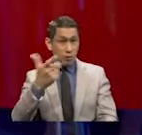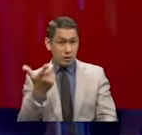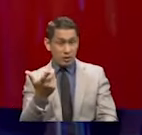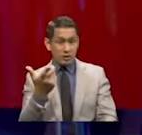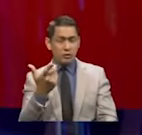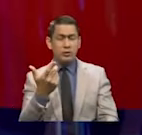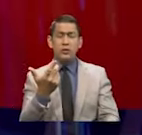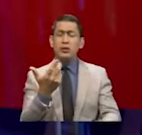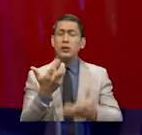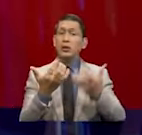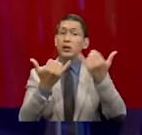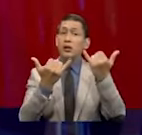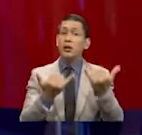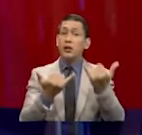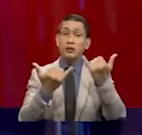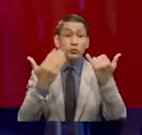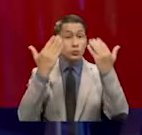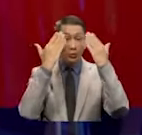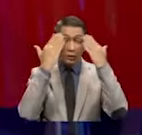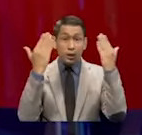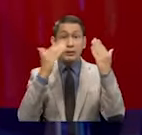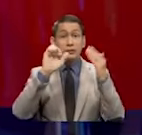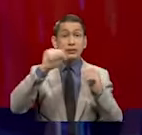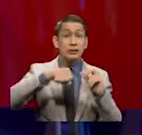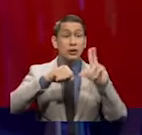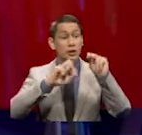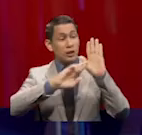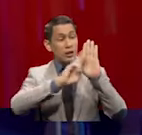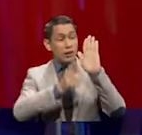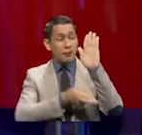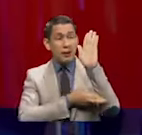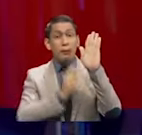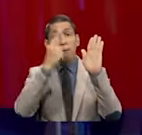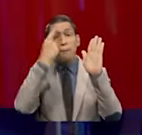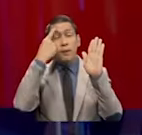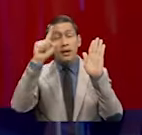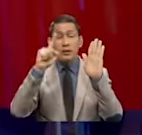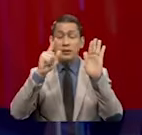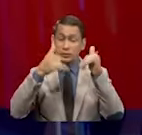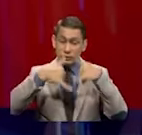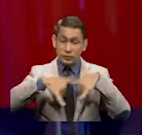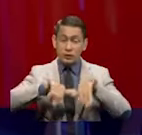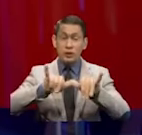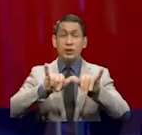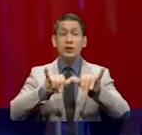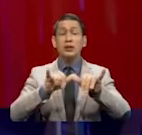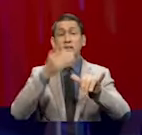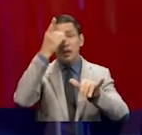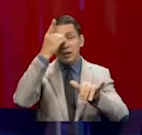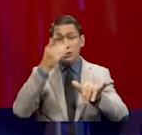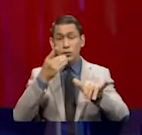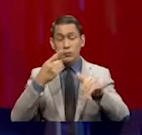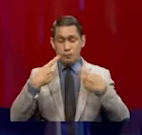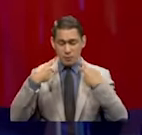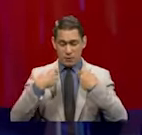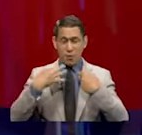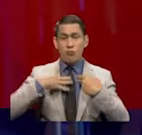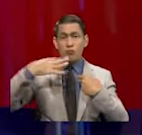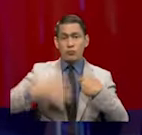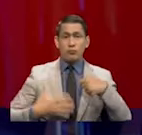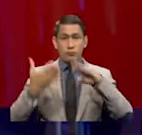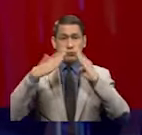la aplicación del reglamento de la eutanasia. Daniel Borja está ahora con un avance sobre este tema. Adelante, Daniel.